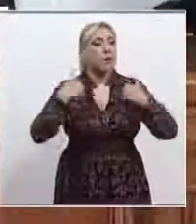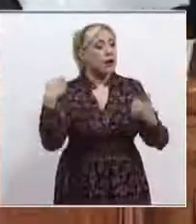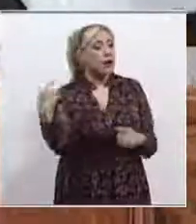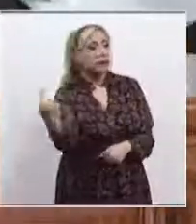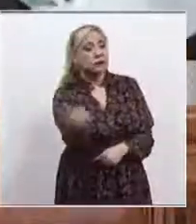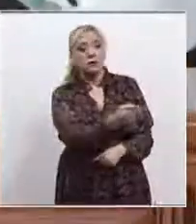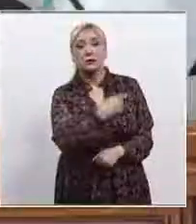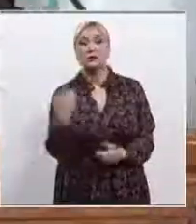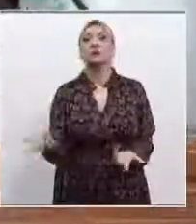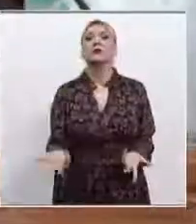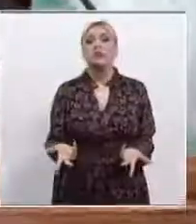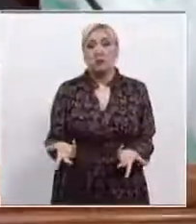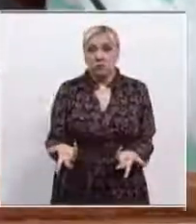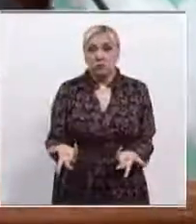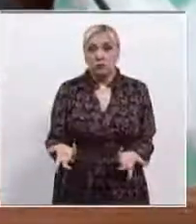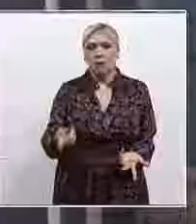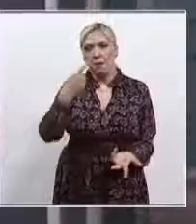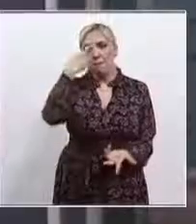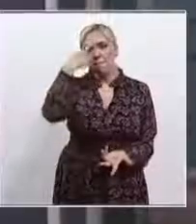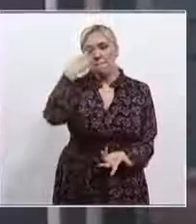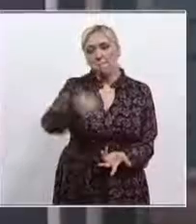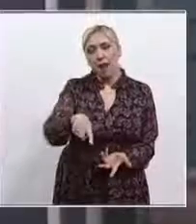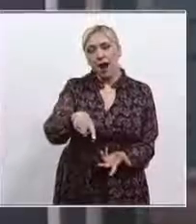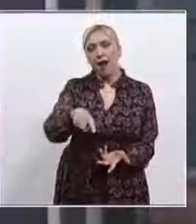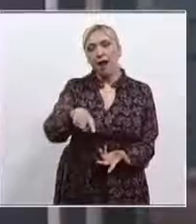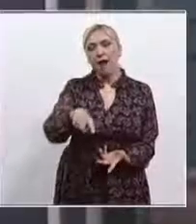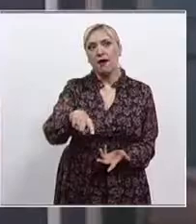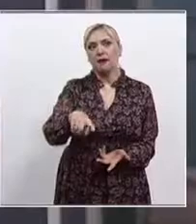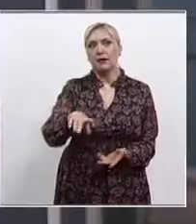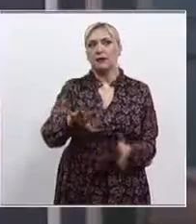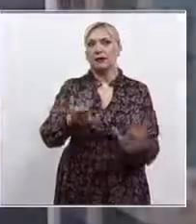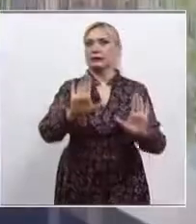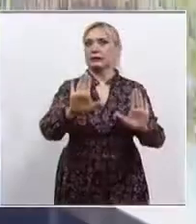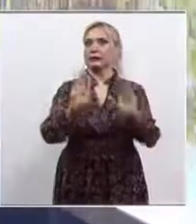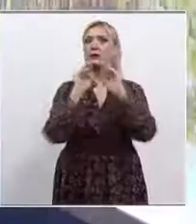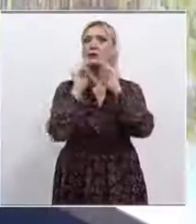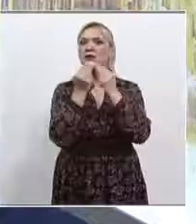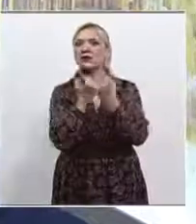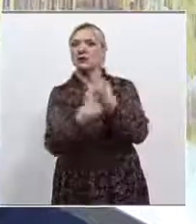que los catapulta hacia las redes de la delincuencia.